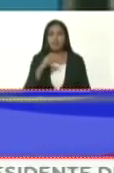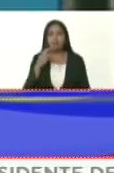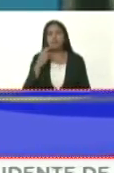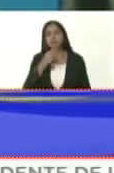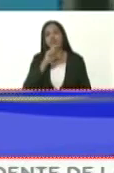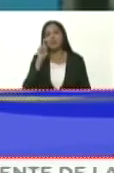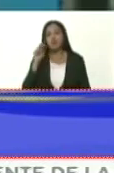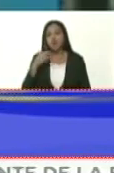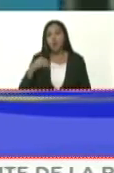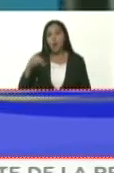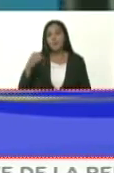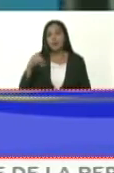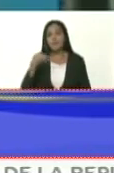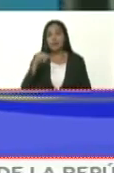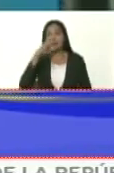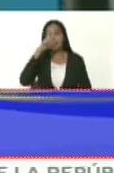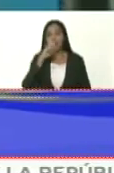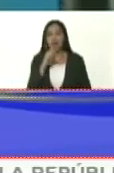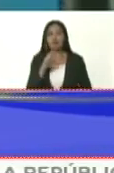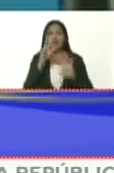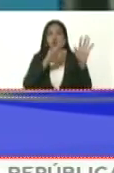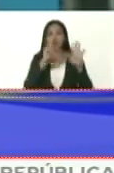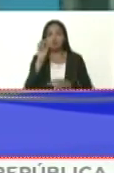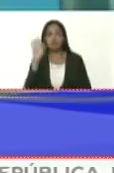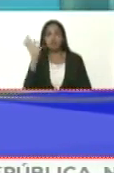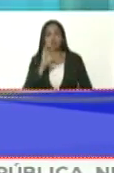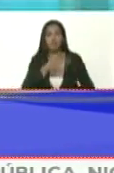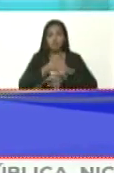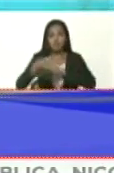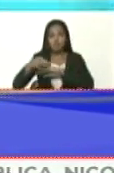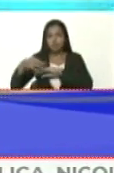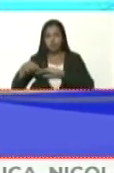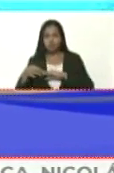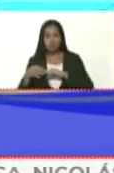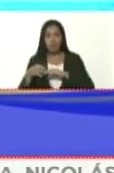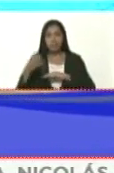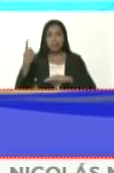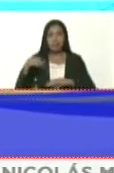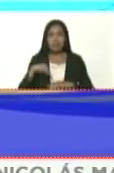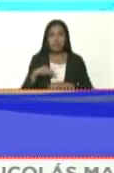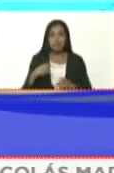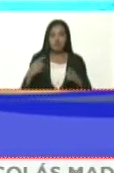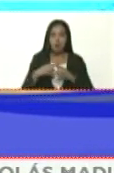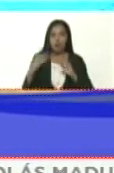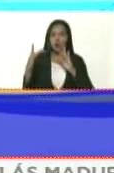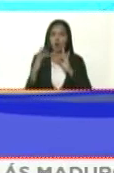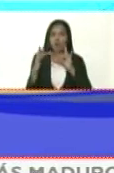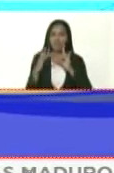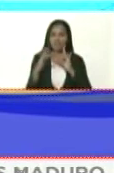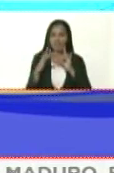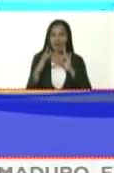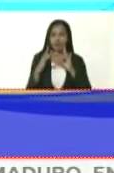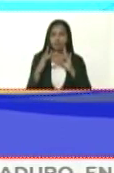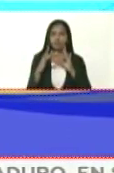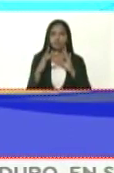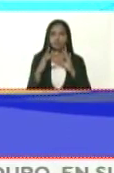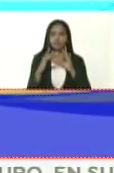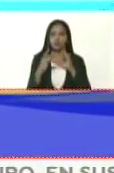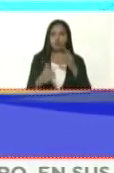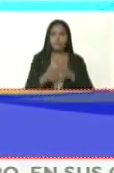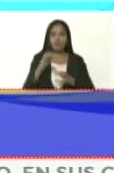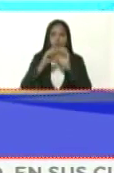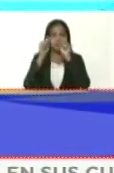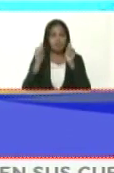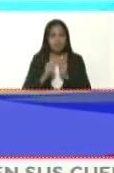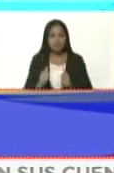año, el 80% de los municipios estarán conectados con el sistema